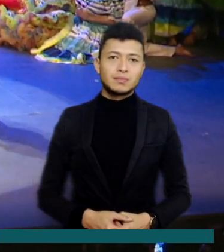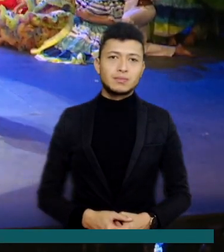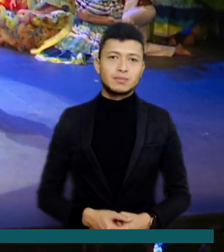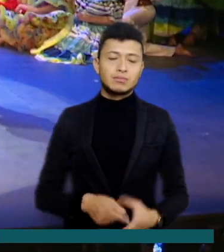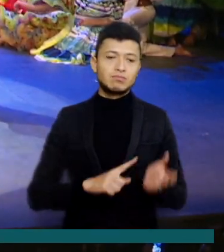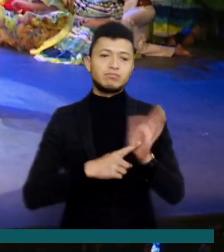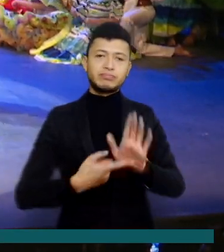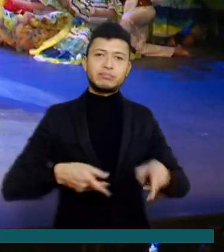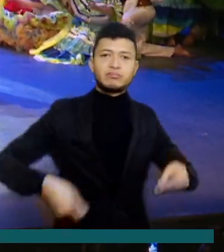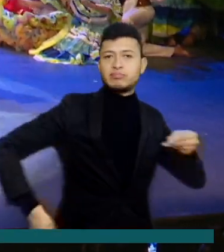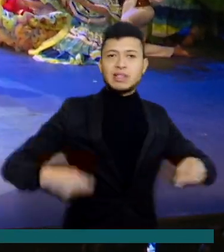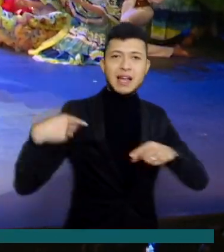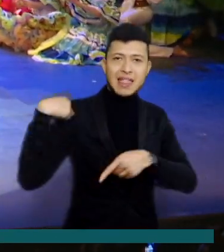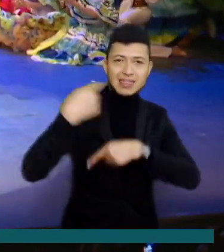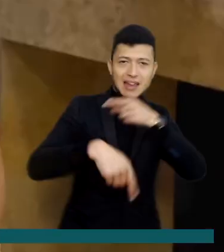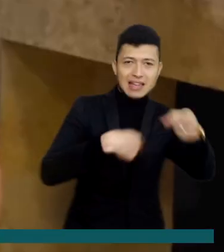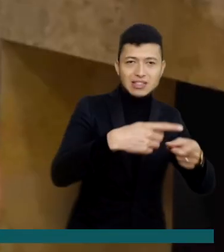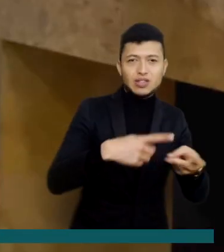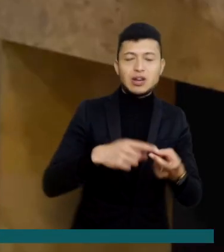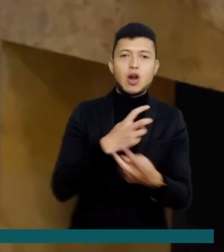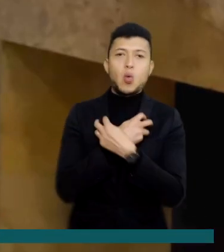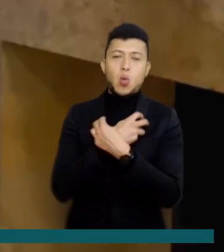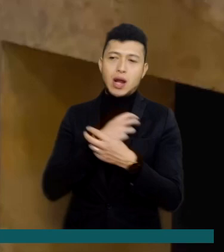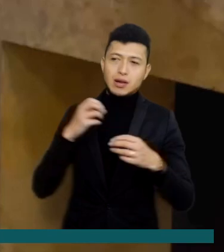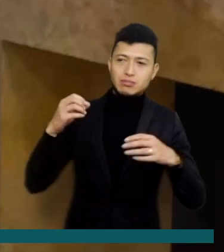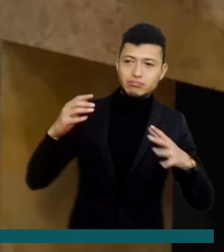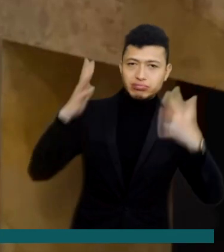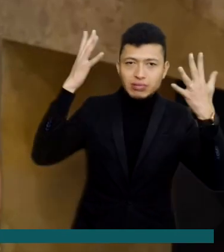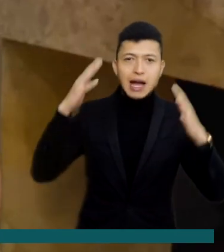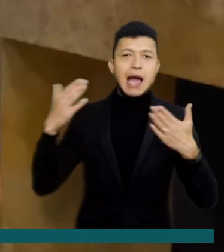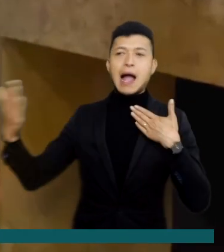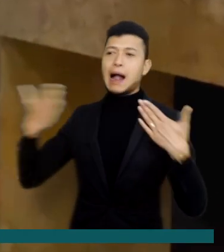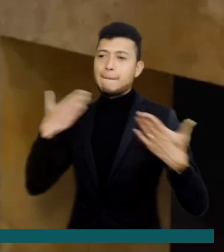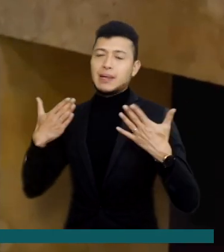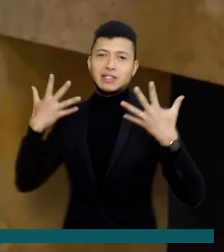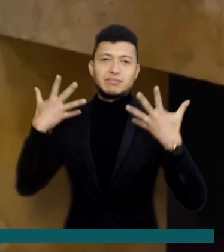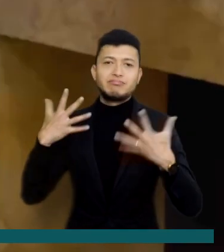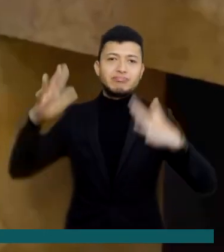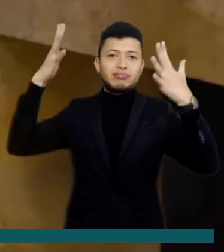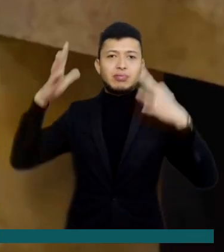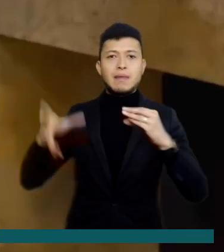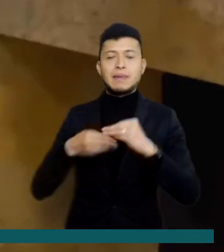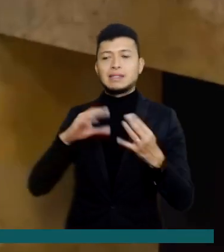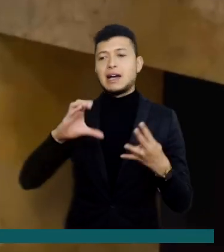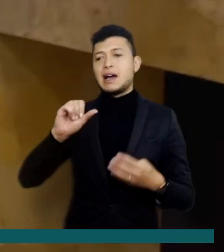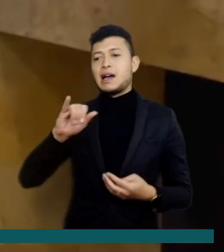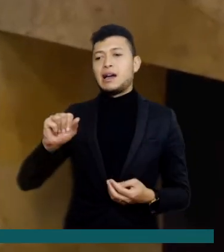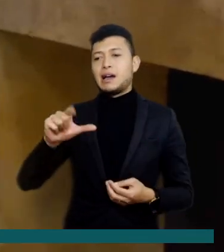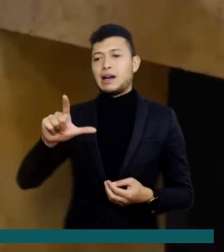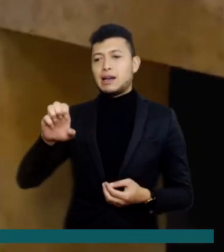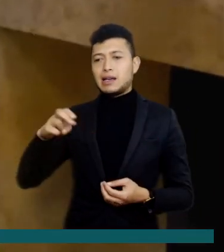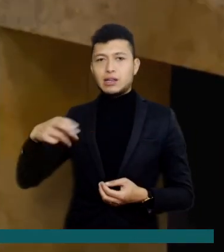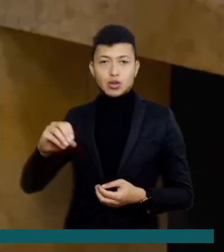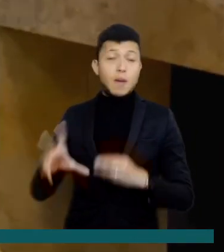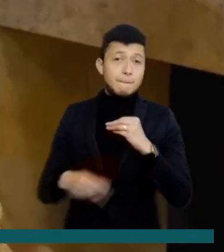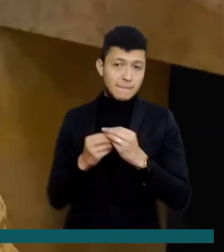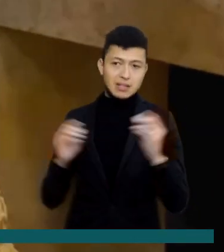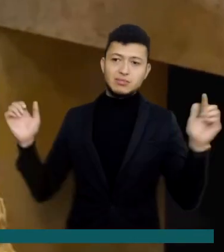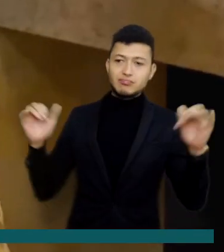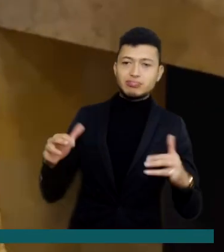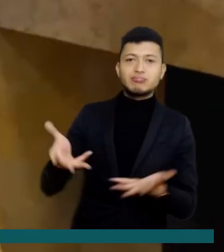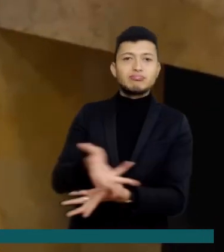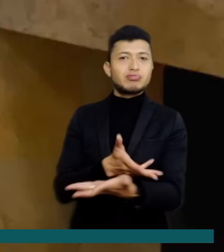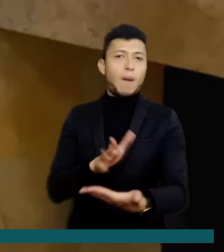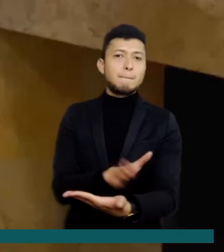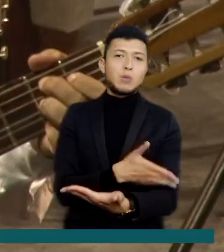Tendremos el bambuco tradicional, el pasillo huilense, la rumba campesina y el rajalena. Y también tendremos encuentros de música campesina que